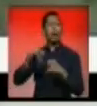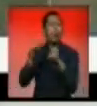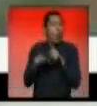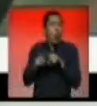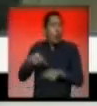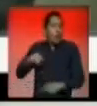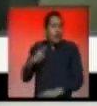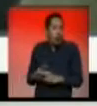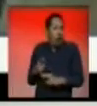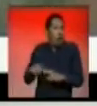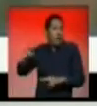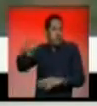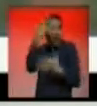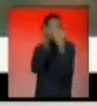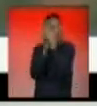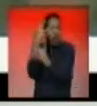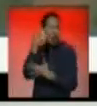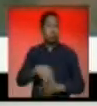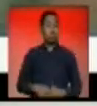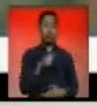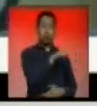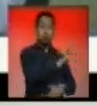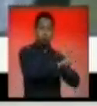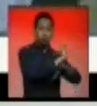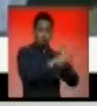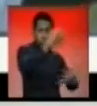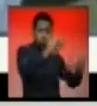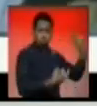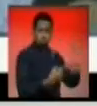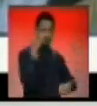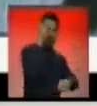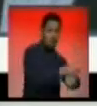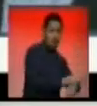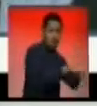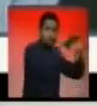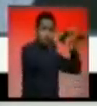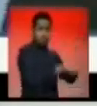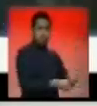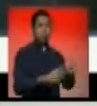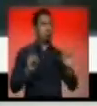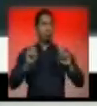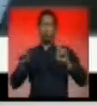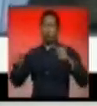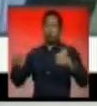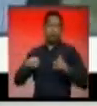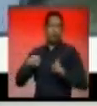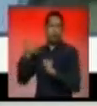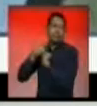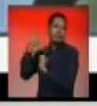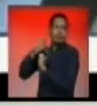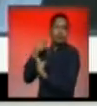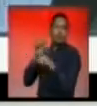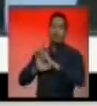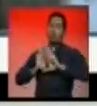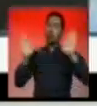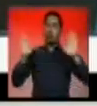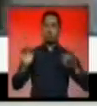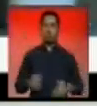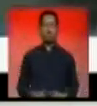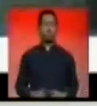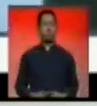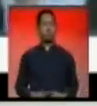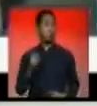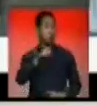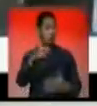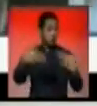tiene algún pendiente con la justicia ecuatoriana en todo caso? No, yo creo que la justicia ecuatoriana tiene un pendiente con todos los ecuatorianos. ¿Usted se va